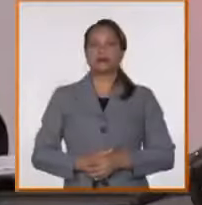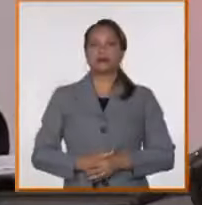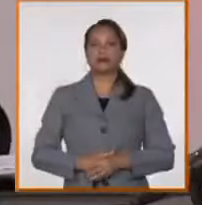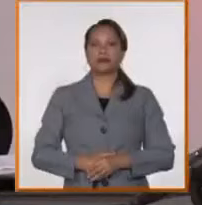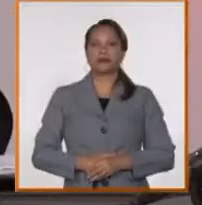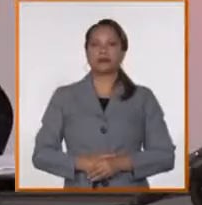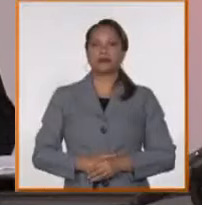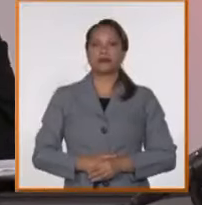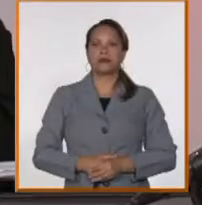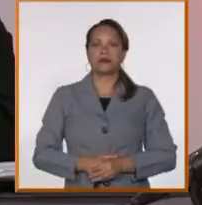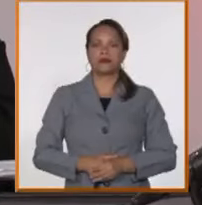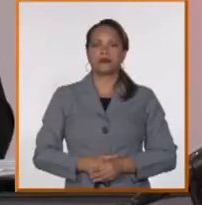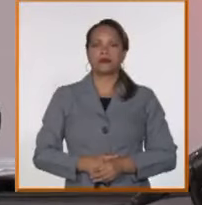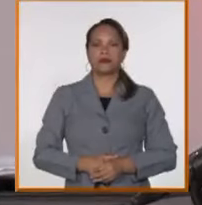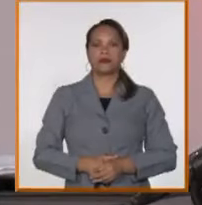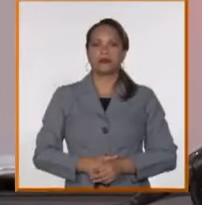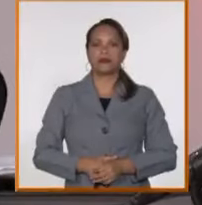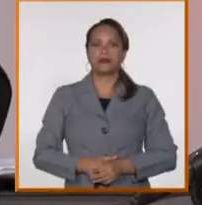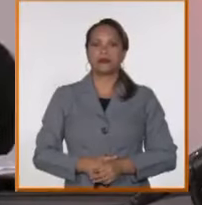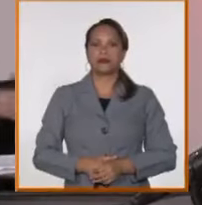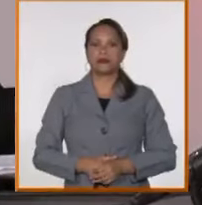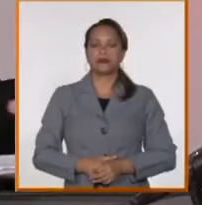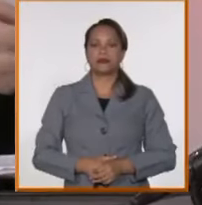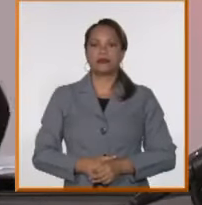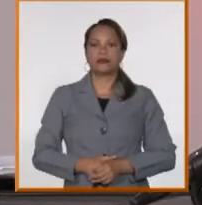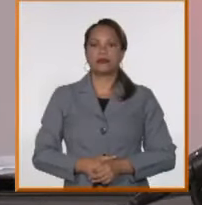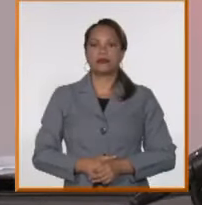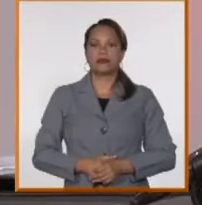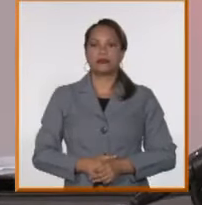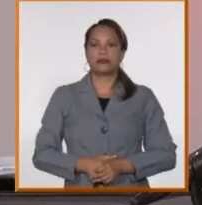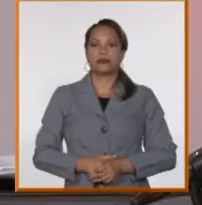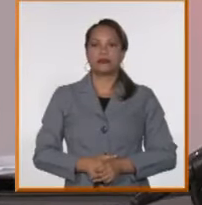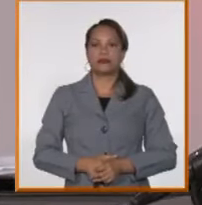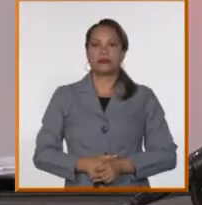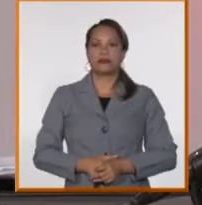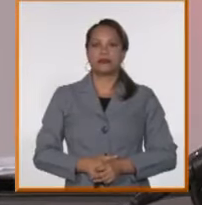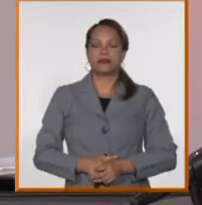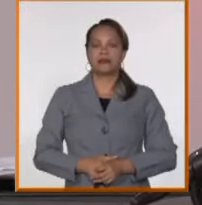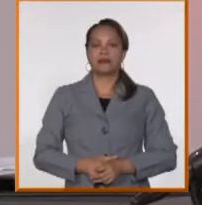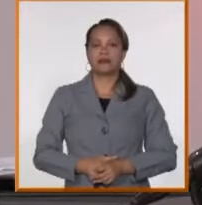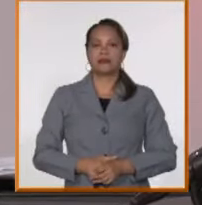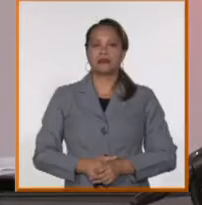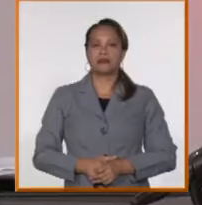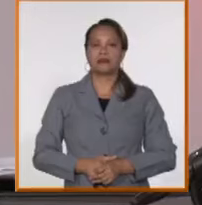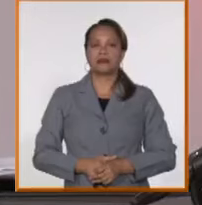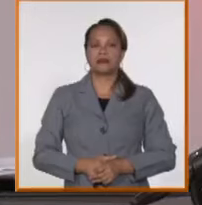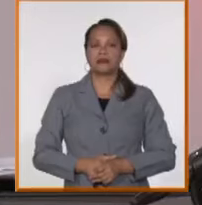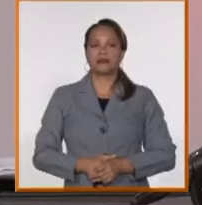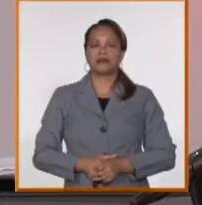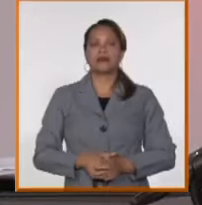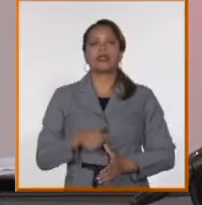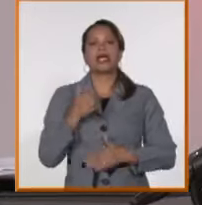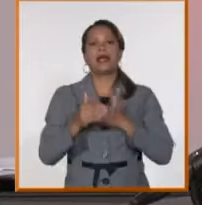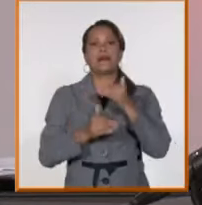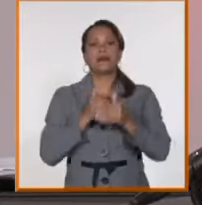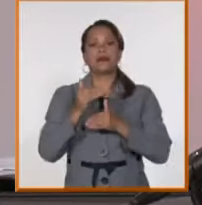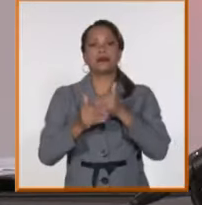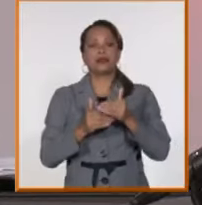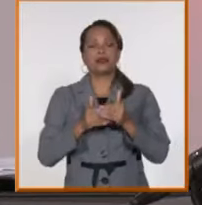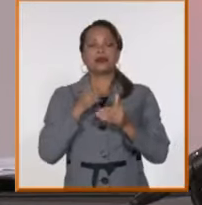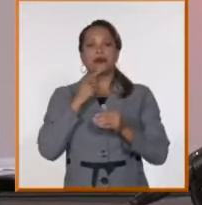desafíos Bueno hay como parte de todo este proceso que hemos llevado a cabo en las últimas